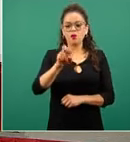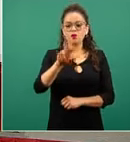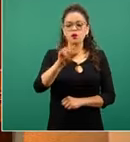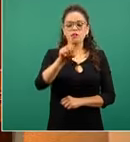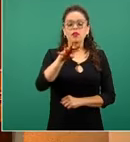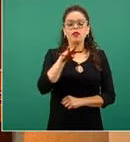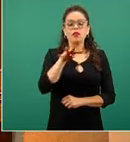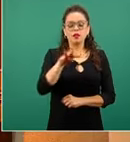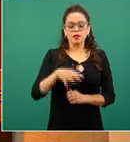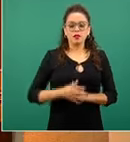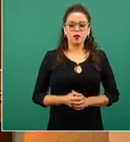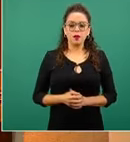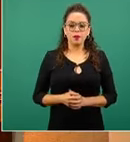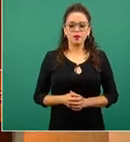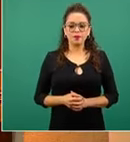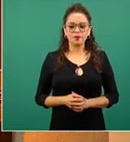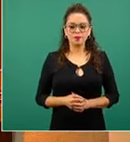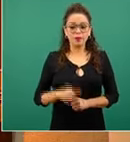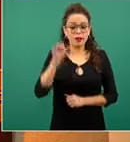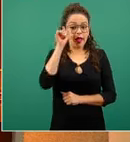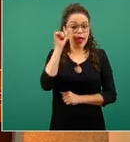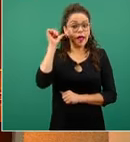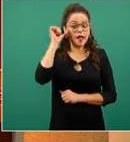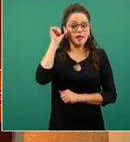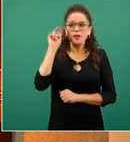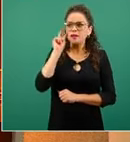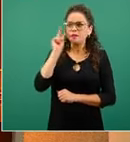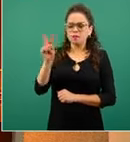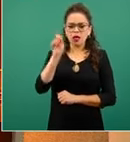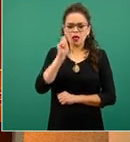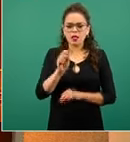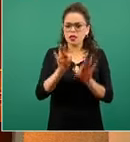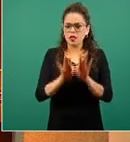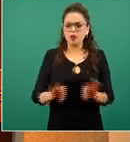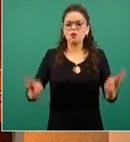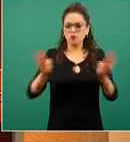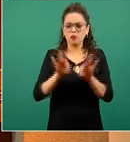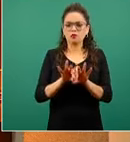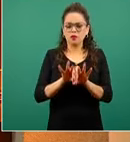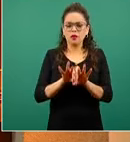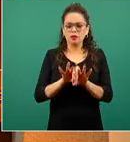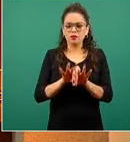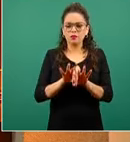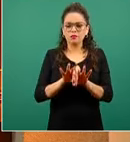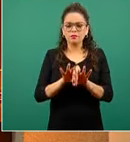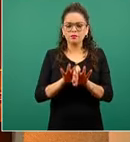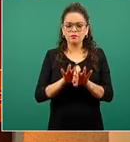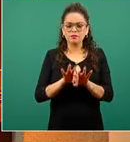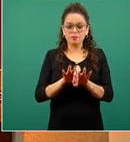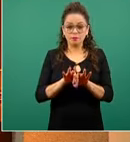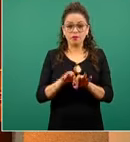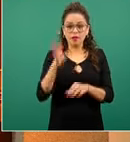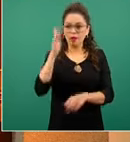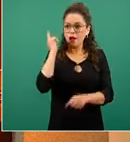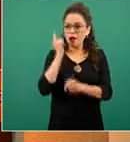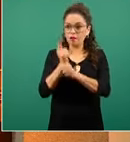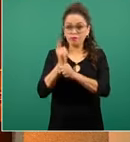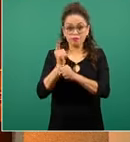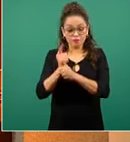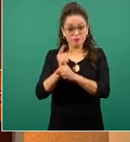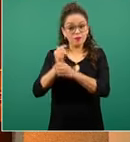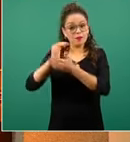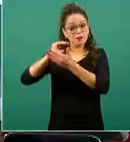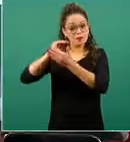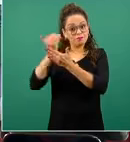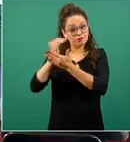COVID-19. Como veíamos el día de ayer, un elemento importante a resaltar es esta importante reducción que estamos teniendo en las dos